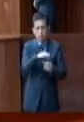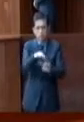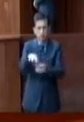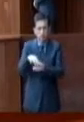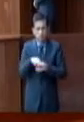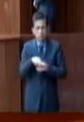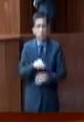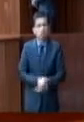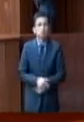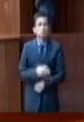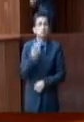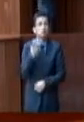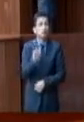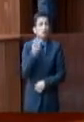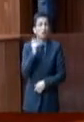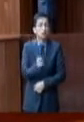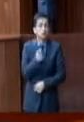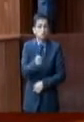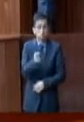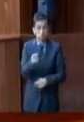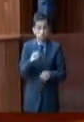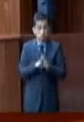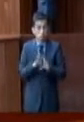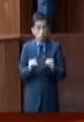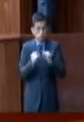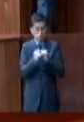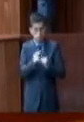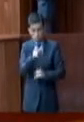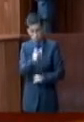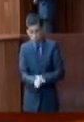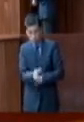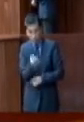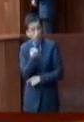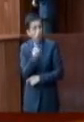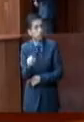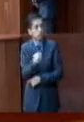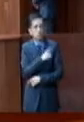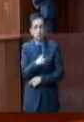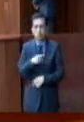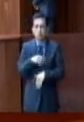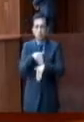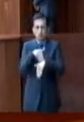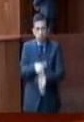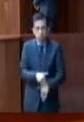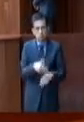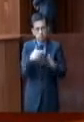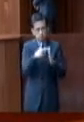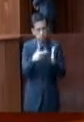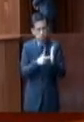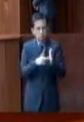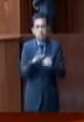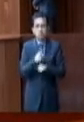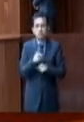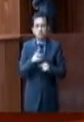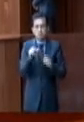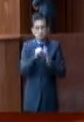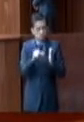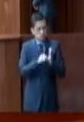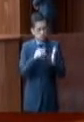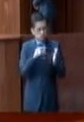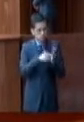son sujetos obligados a respetar las normas porque el artículo 4